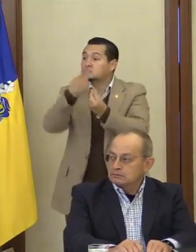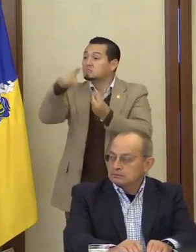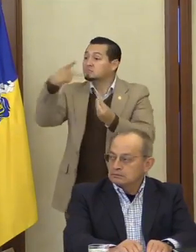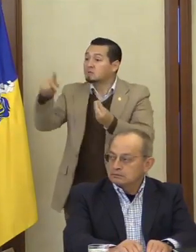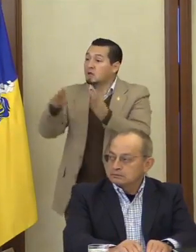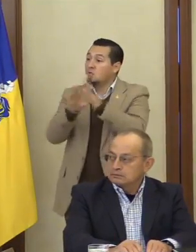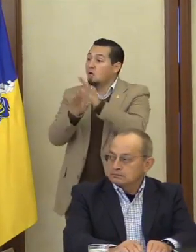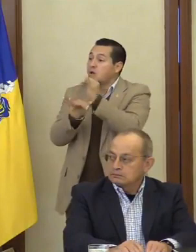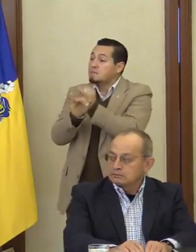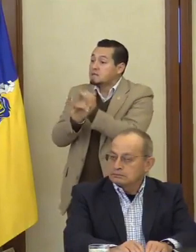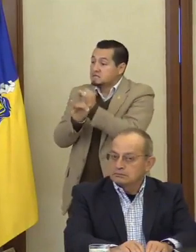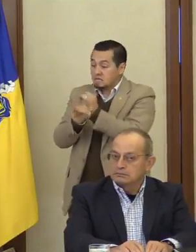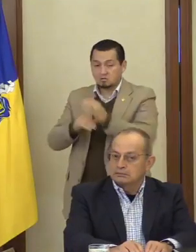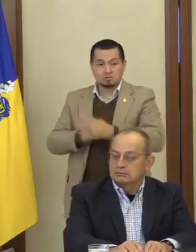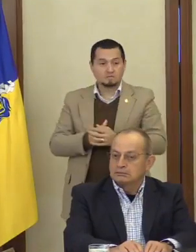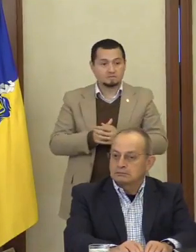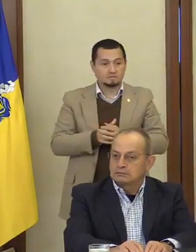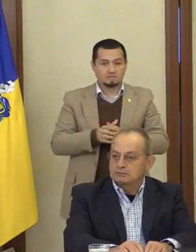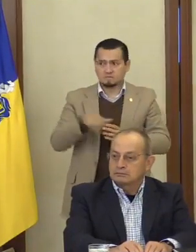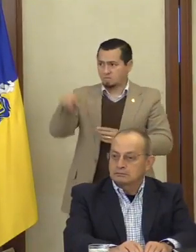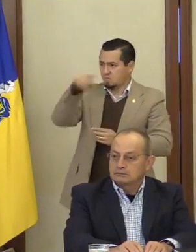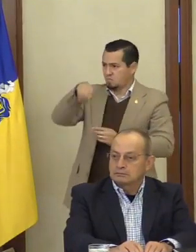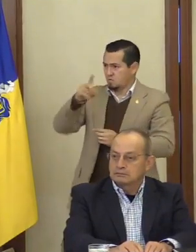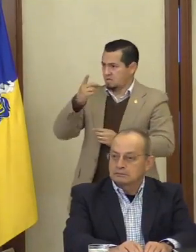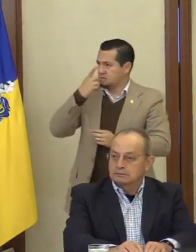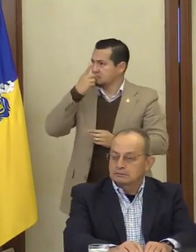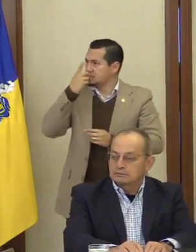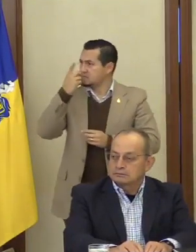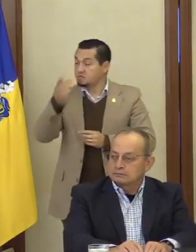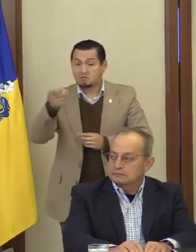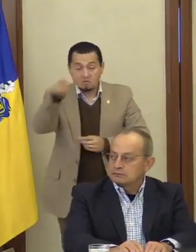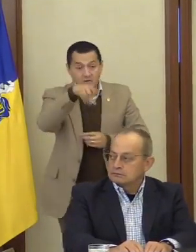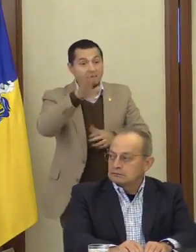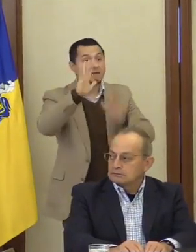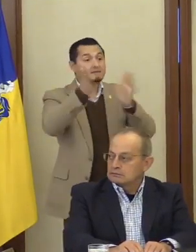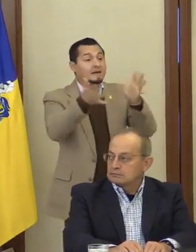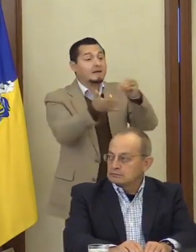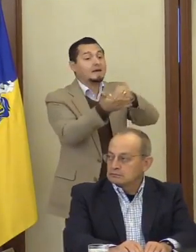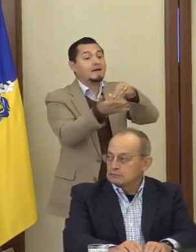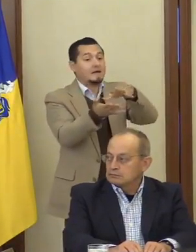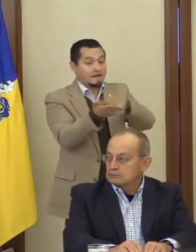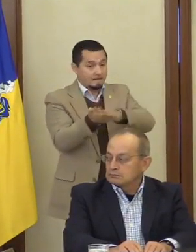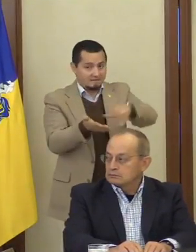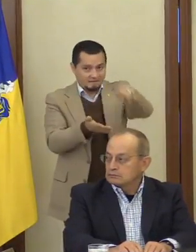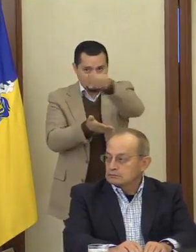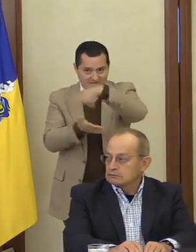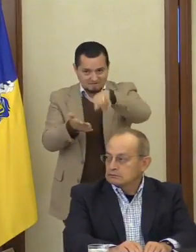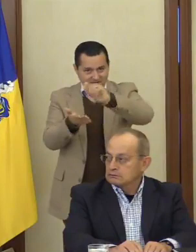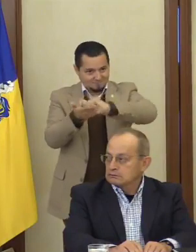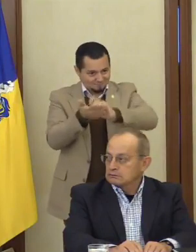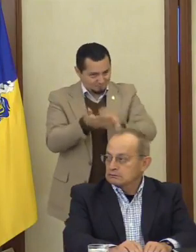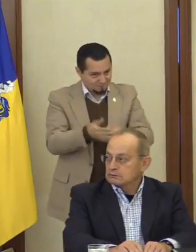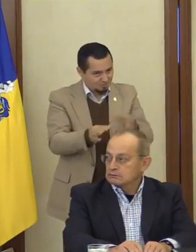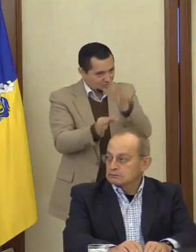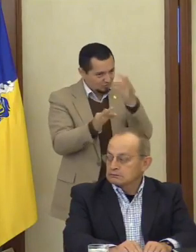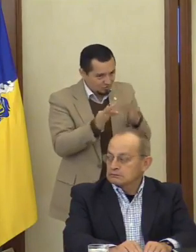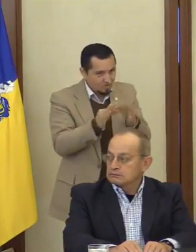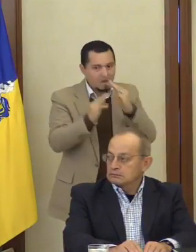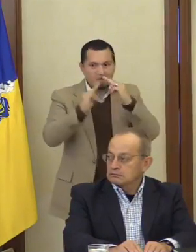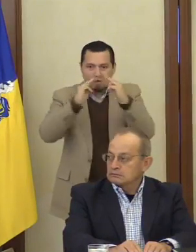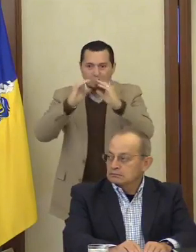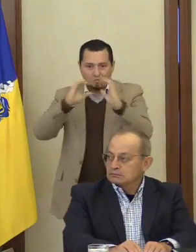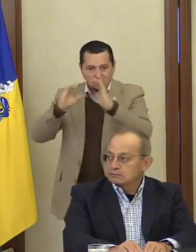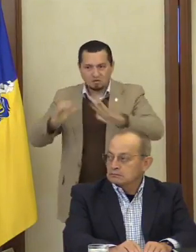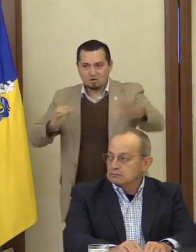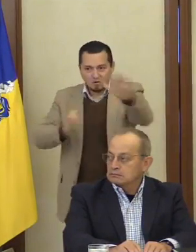de investigación. Lo digo para que quede registro con todos los medios de